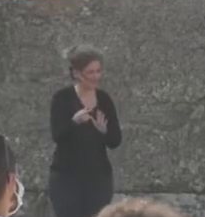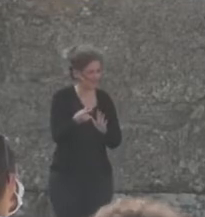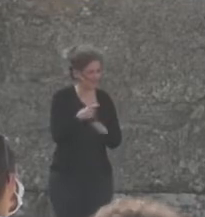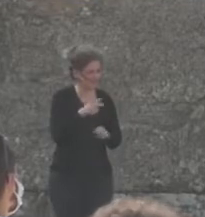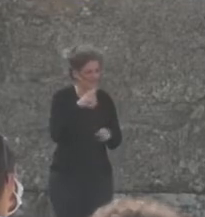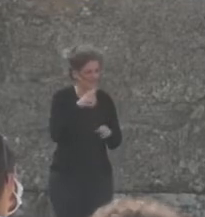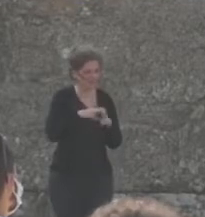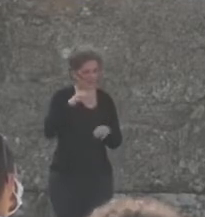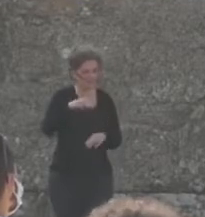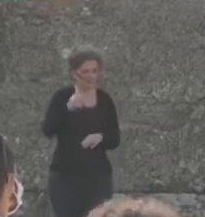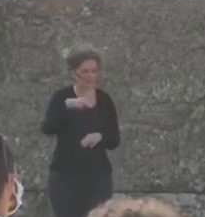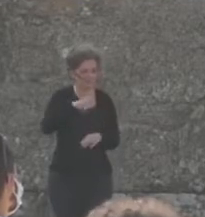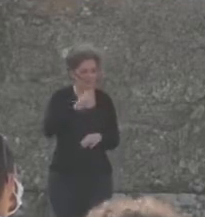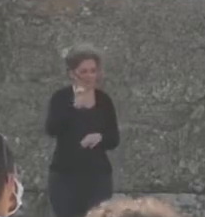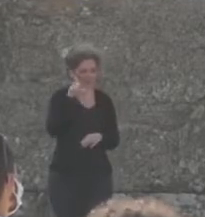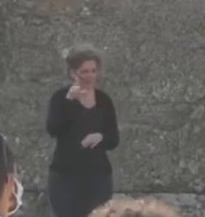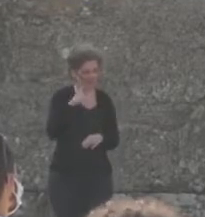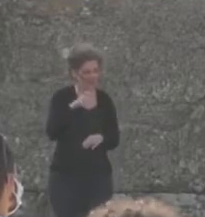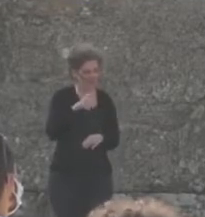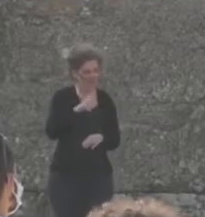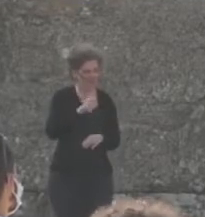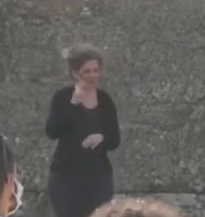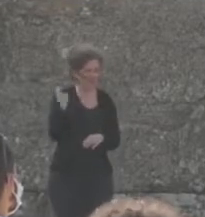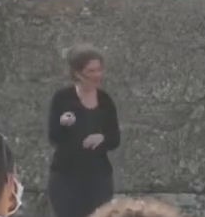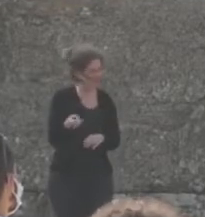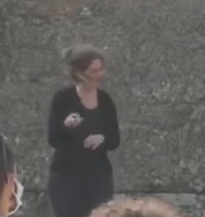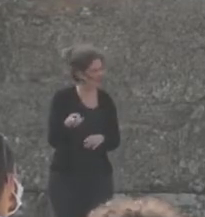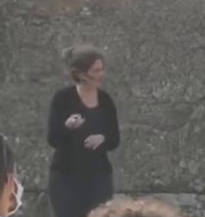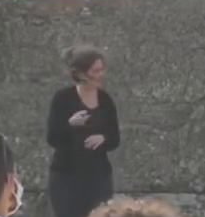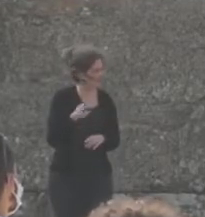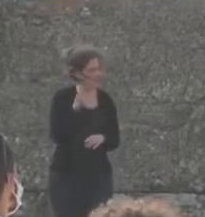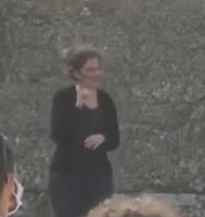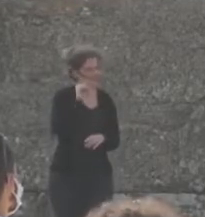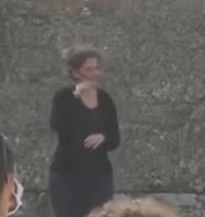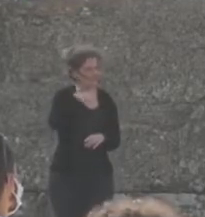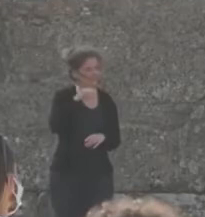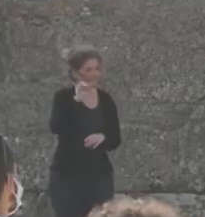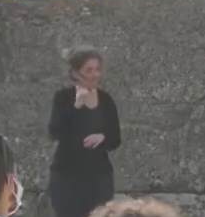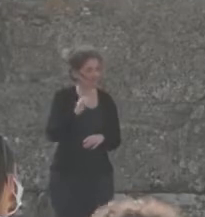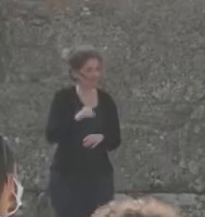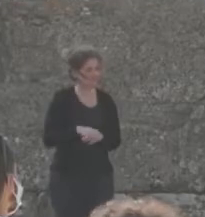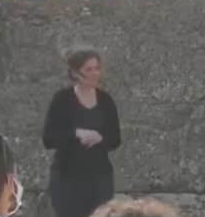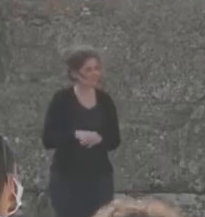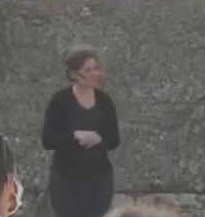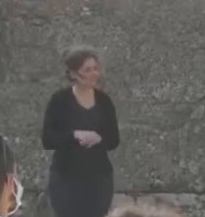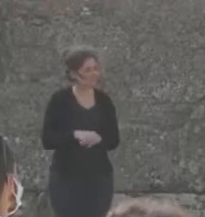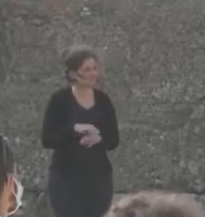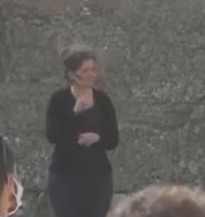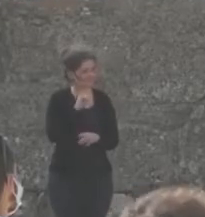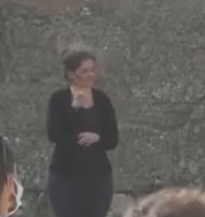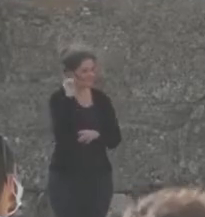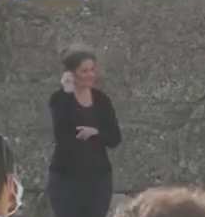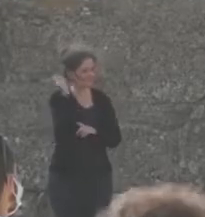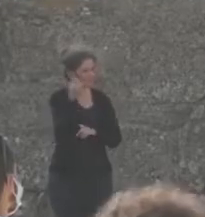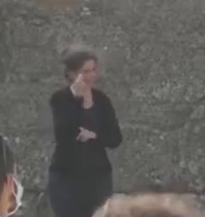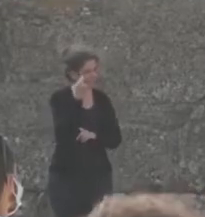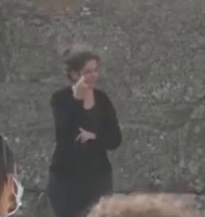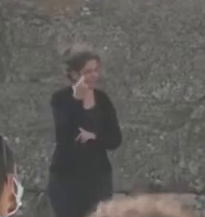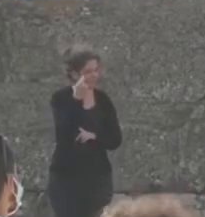Manuel Sallar e, bueno, Rufino Miranda, si, si conseguiron